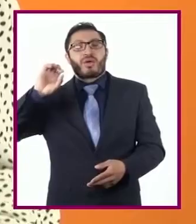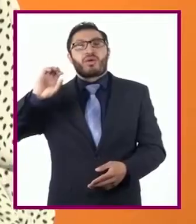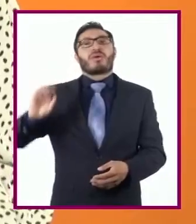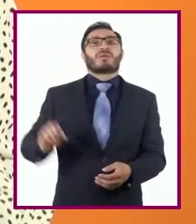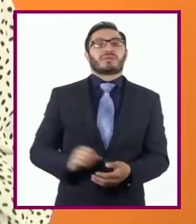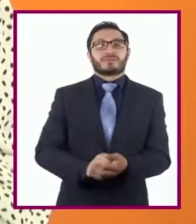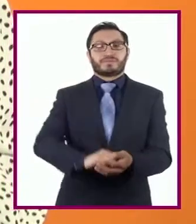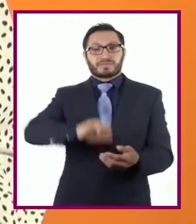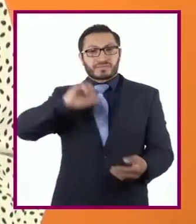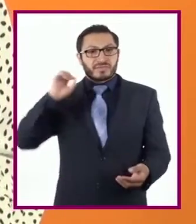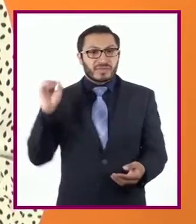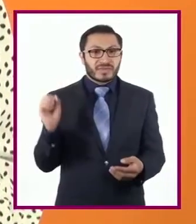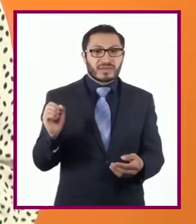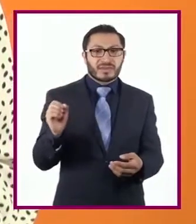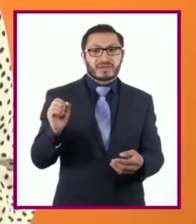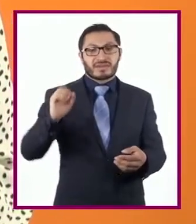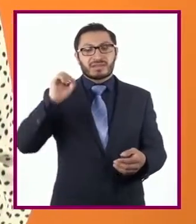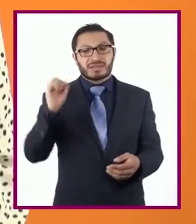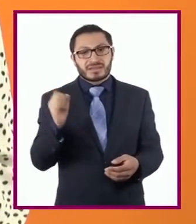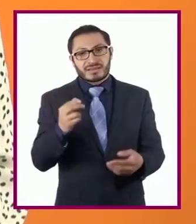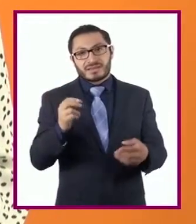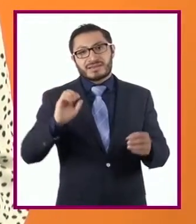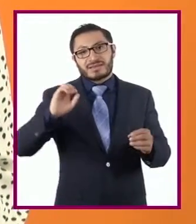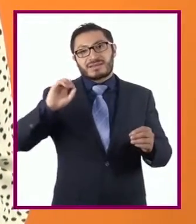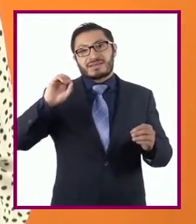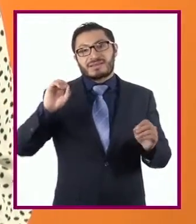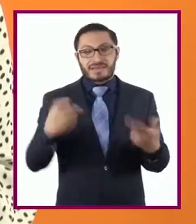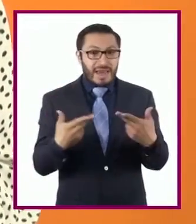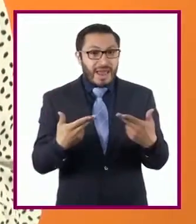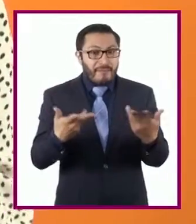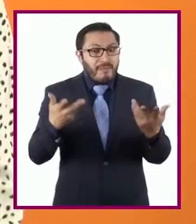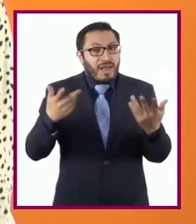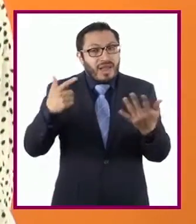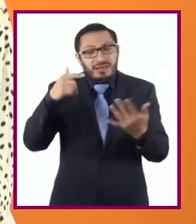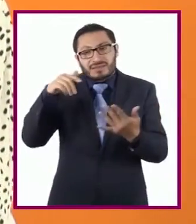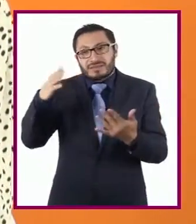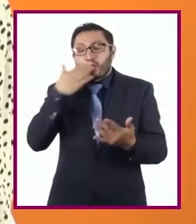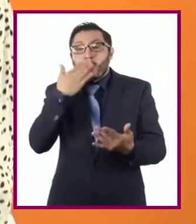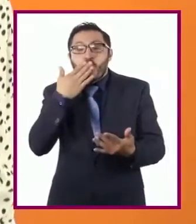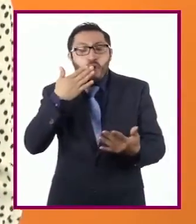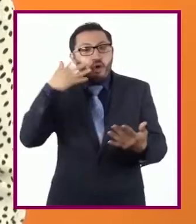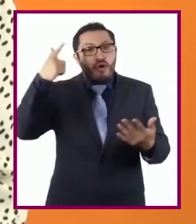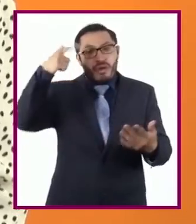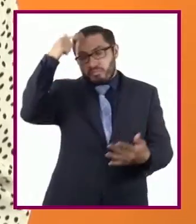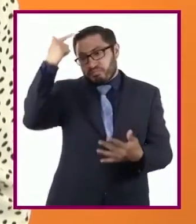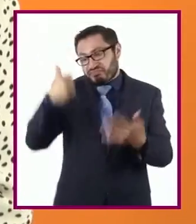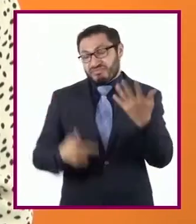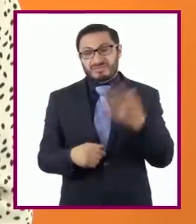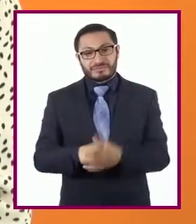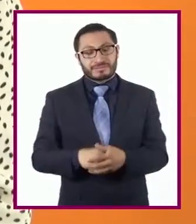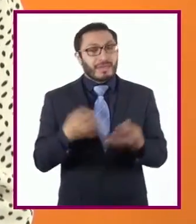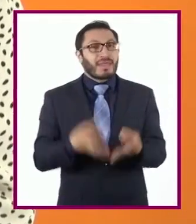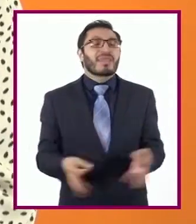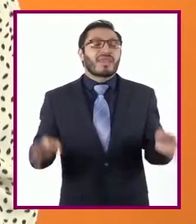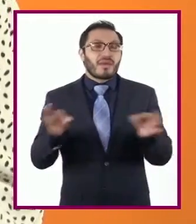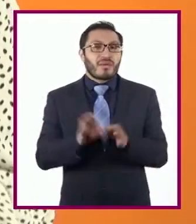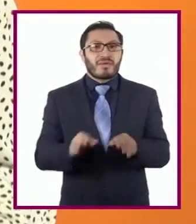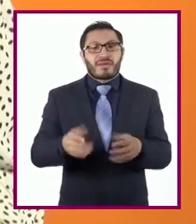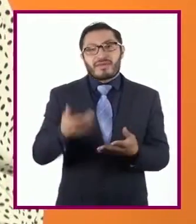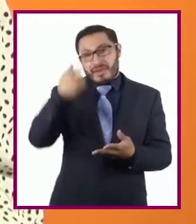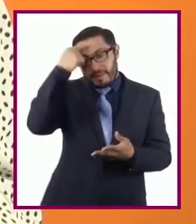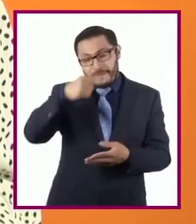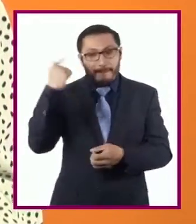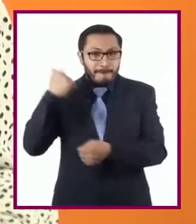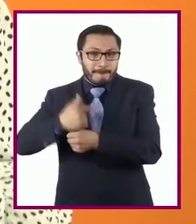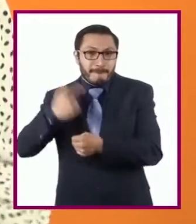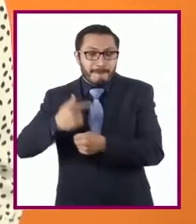Sonora, ¿no? Son cosas diferentes. Entonces, por supuesto que es importante saber quién yo soy, quién me identifica, cuál es mi identidad. Y